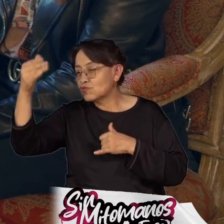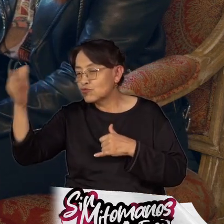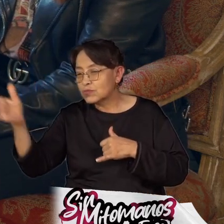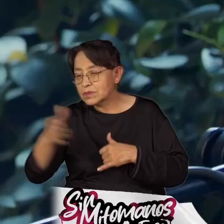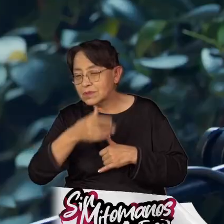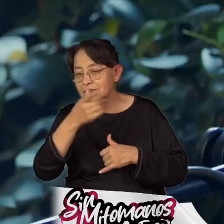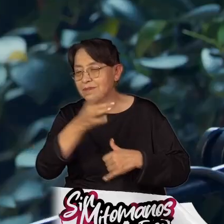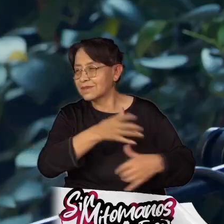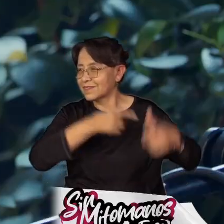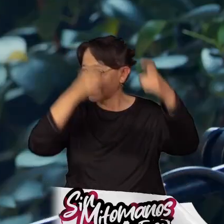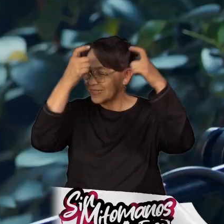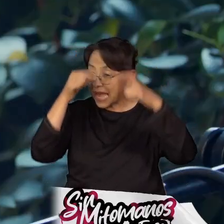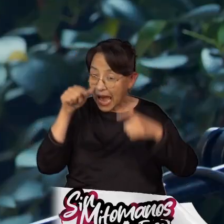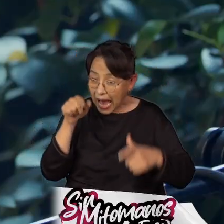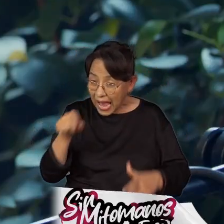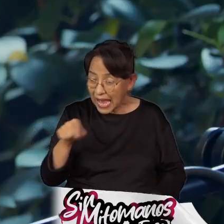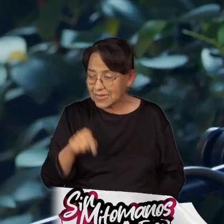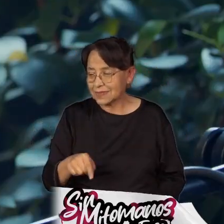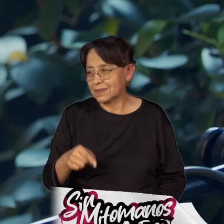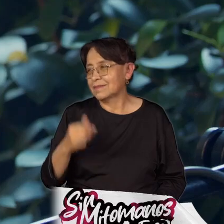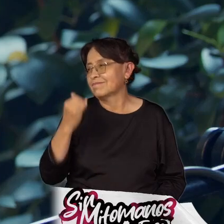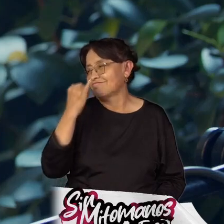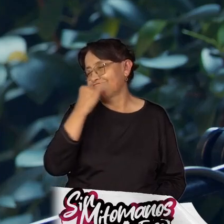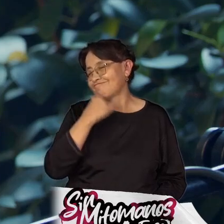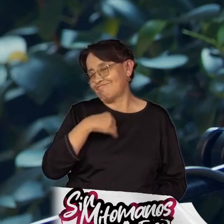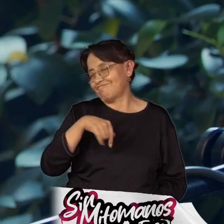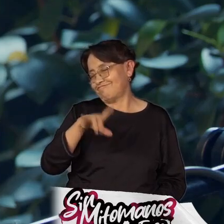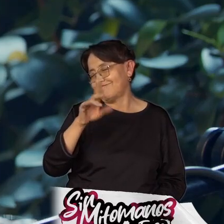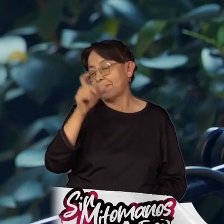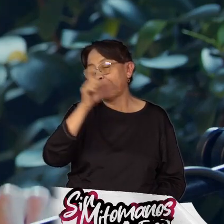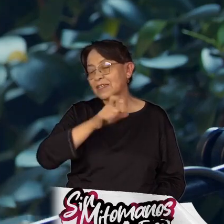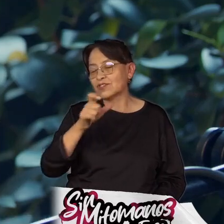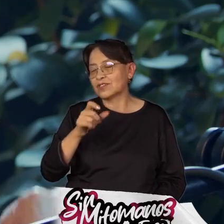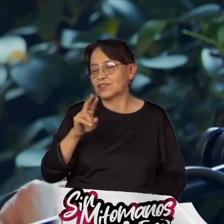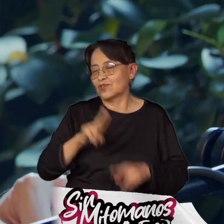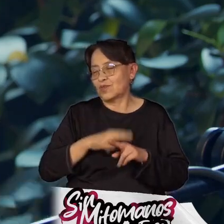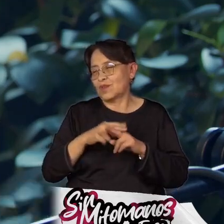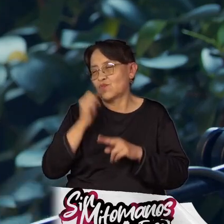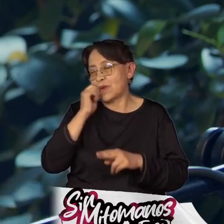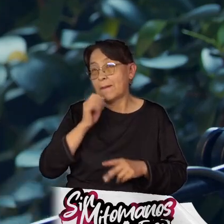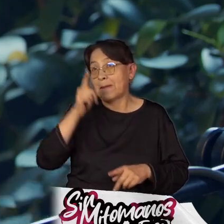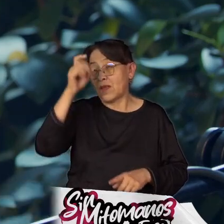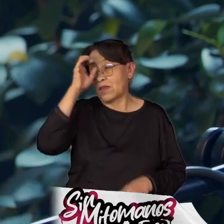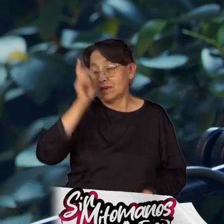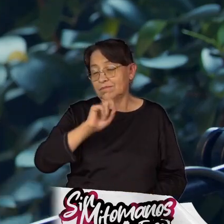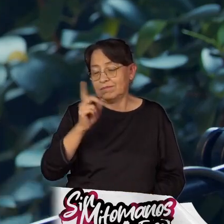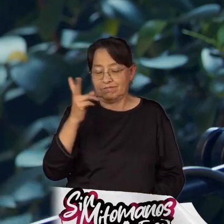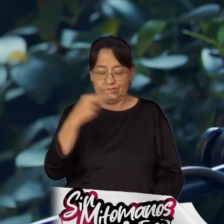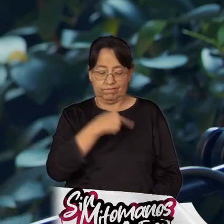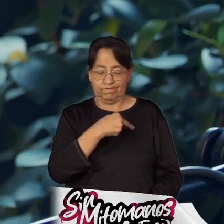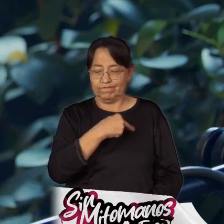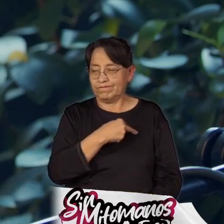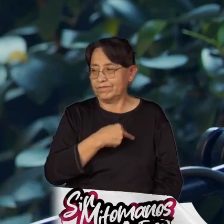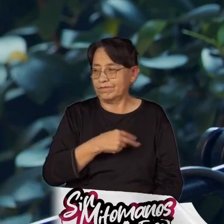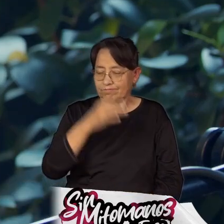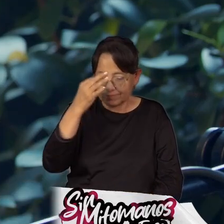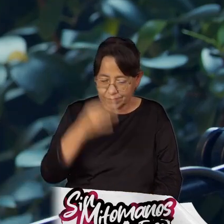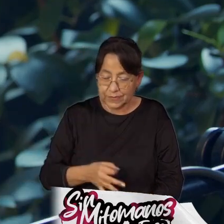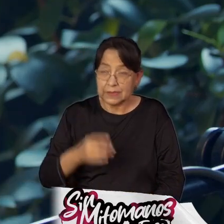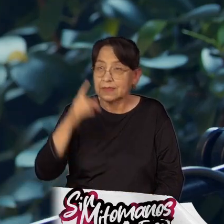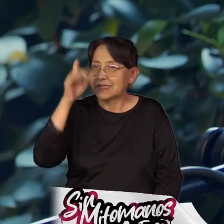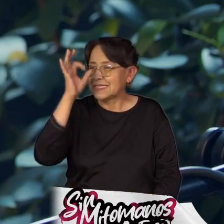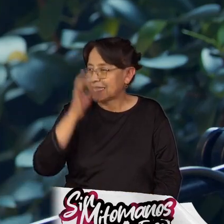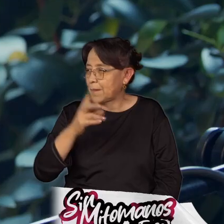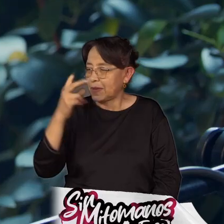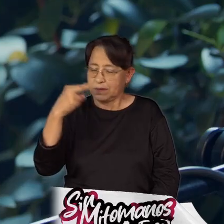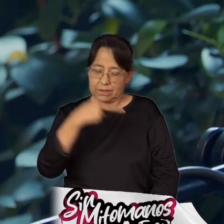dejamos llevar por apariencias, y las apariencias engañan. Los ojos del Señor contemplan toda la tierra, pero su poder y su favor se muestran